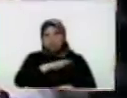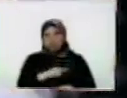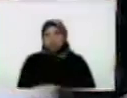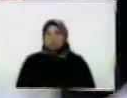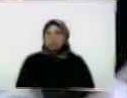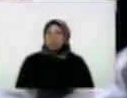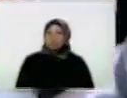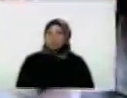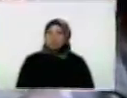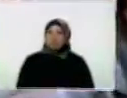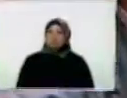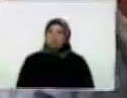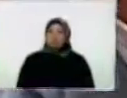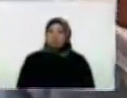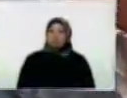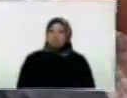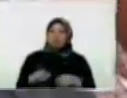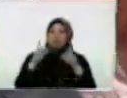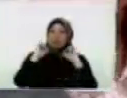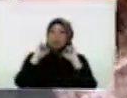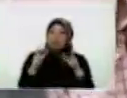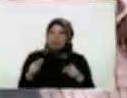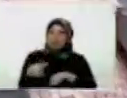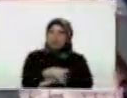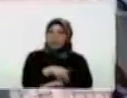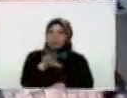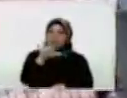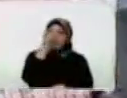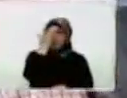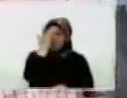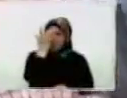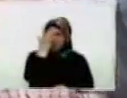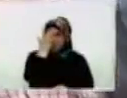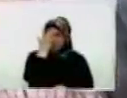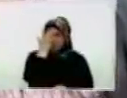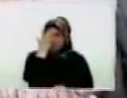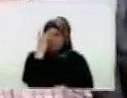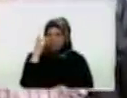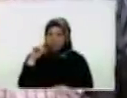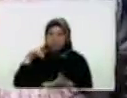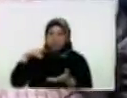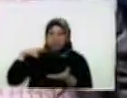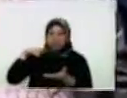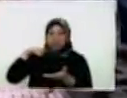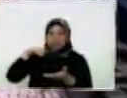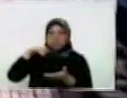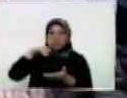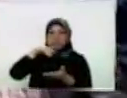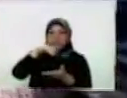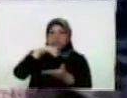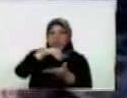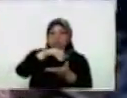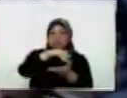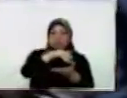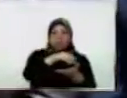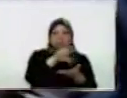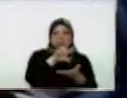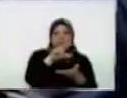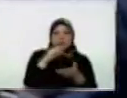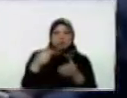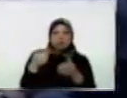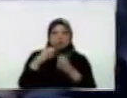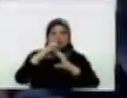allí, saliendo de la avenida Urdaneta, ese día 3 de febrero de 1992, las